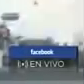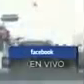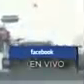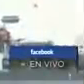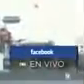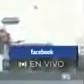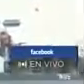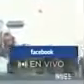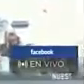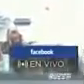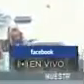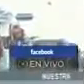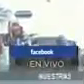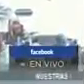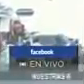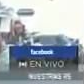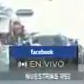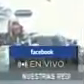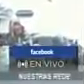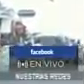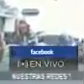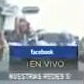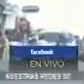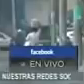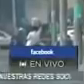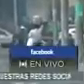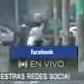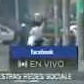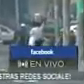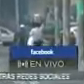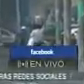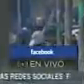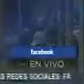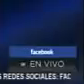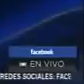en la sesión plenaria de esta semana. Ya le contamos.